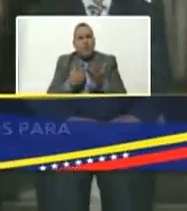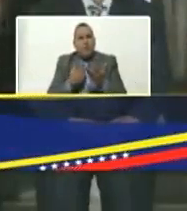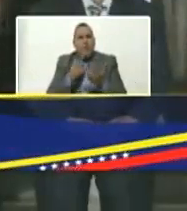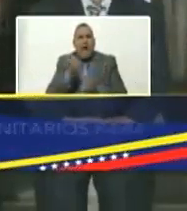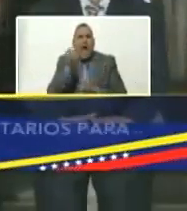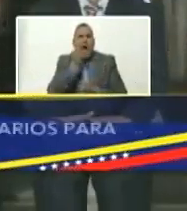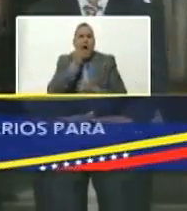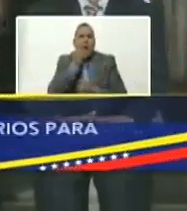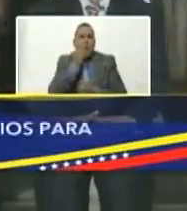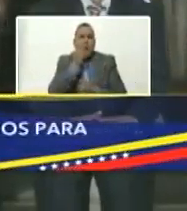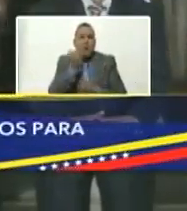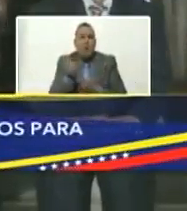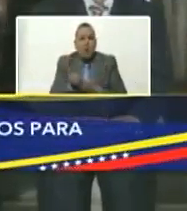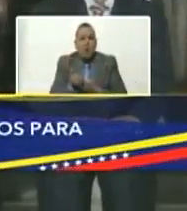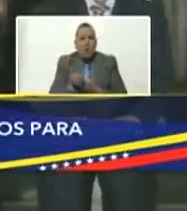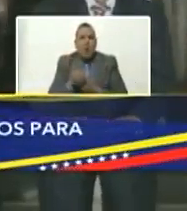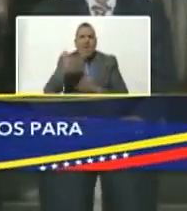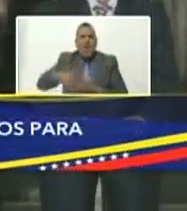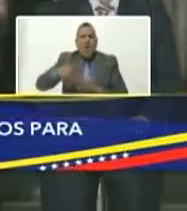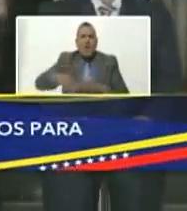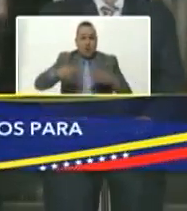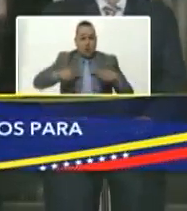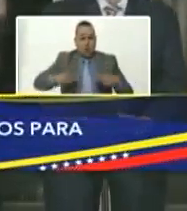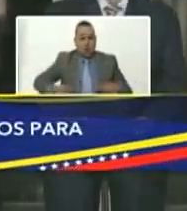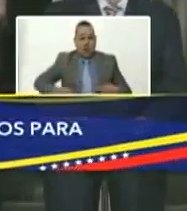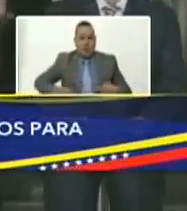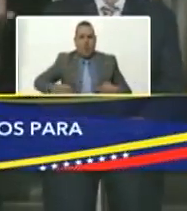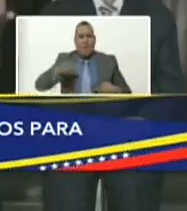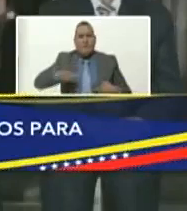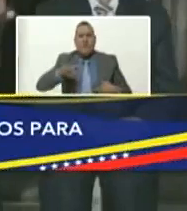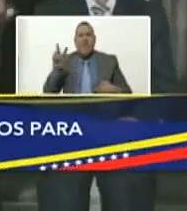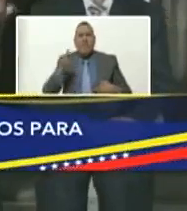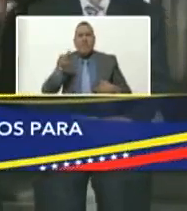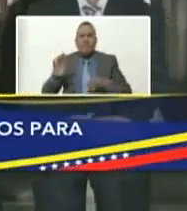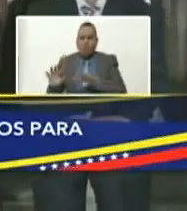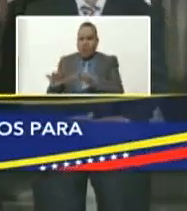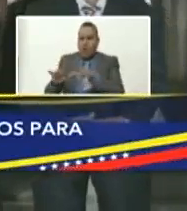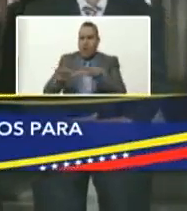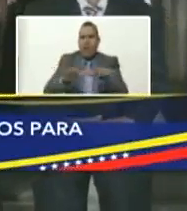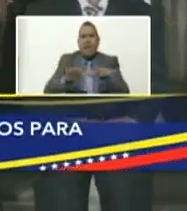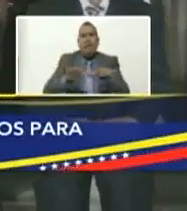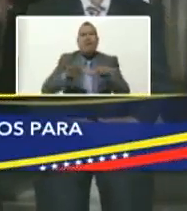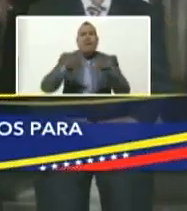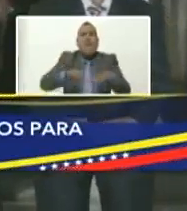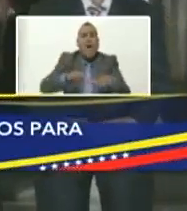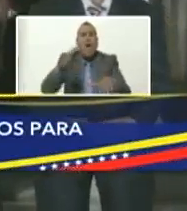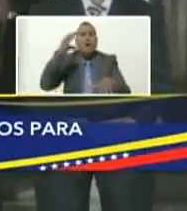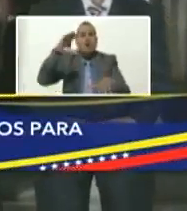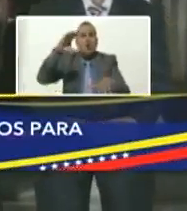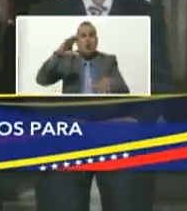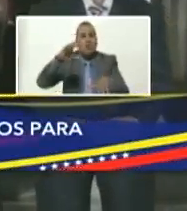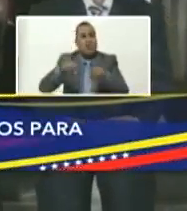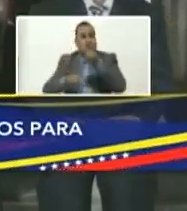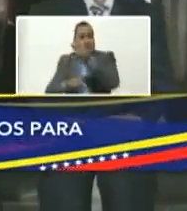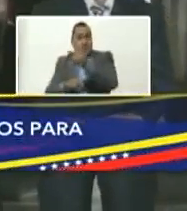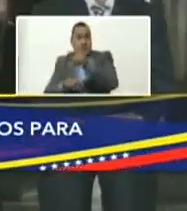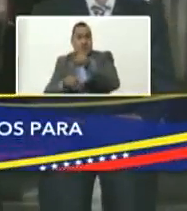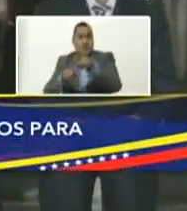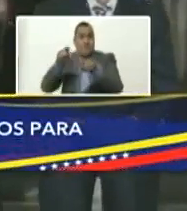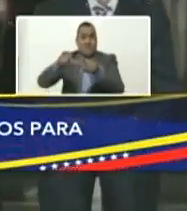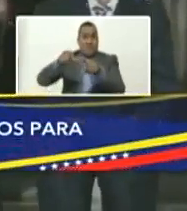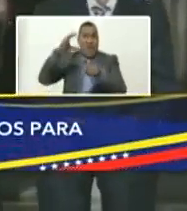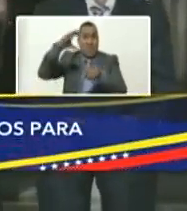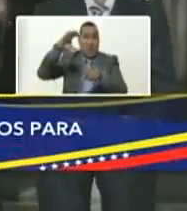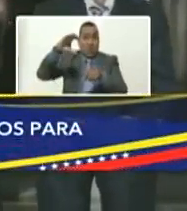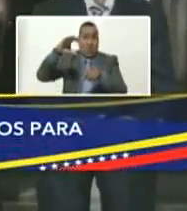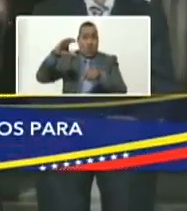violación masiva de los derechos humanos de los migrantes venezolanos en Colombia por parte del gobierno de Iván Duque y